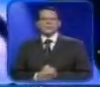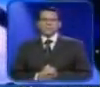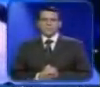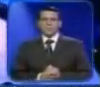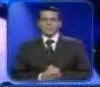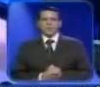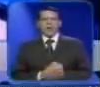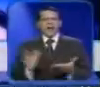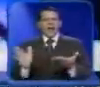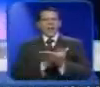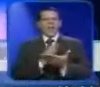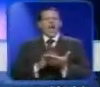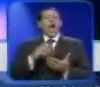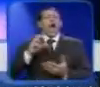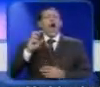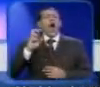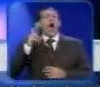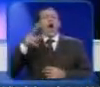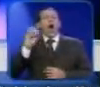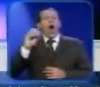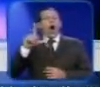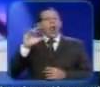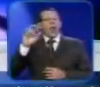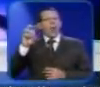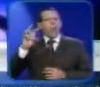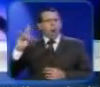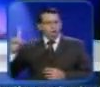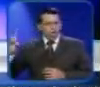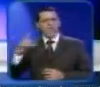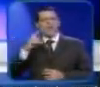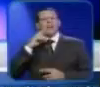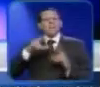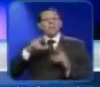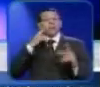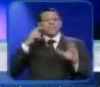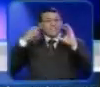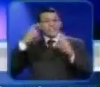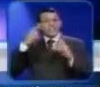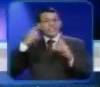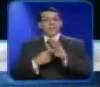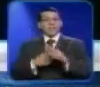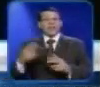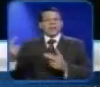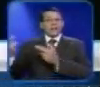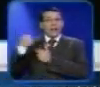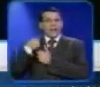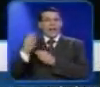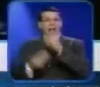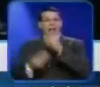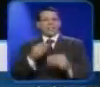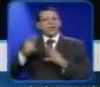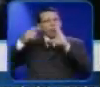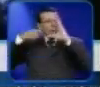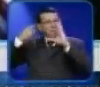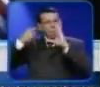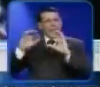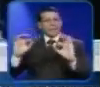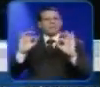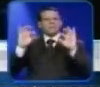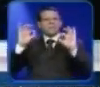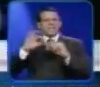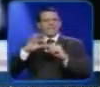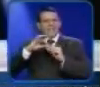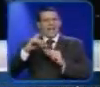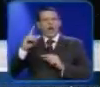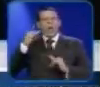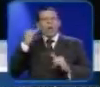La revista The Hollywood Reporter ha informado que los estudios de cine Columbia Pictures serán los encargados de realizar una película con el material de los